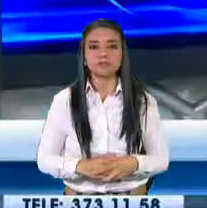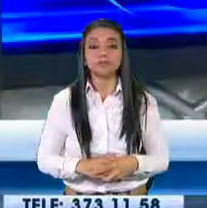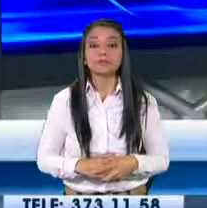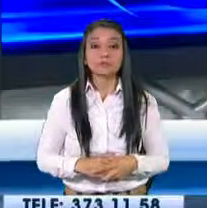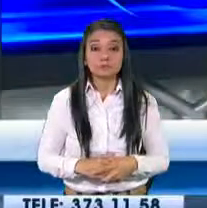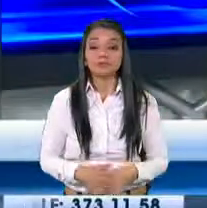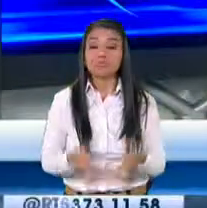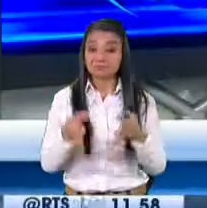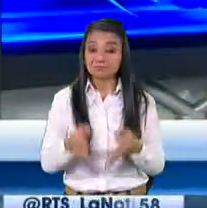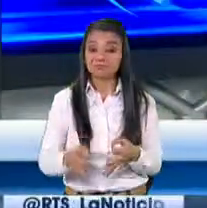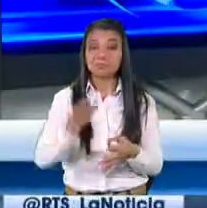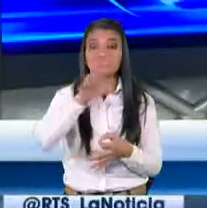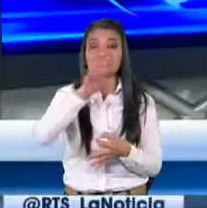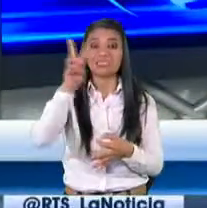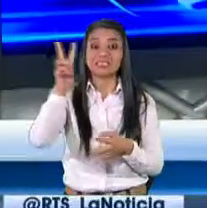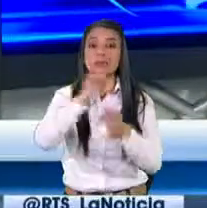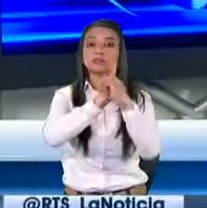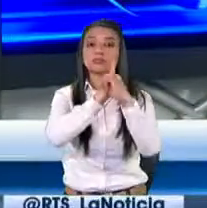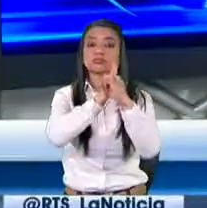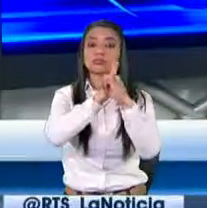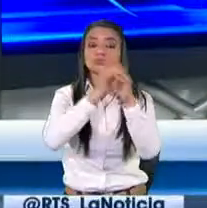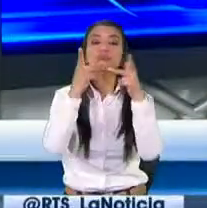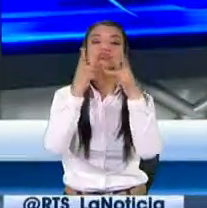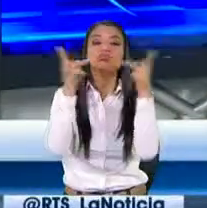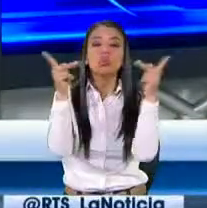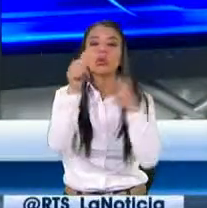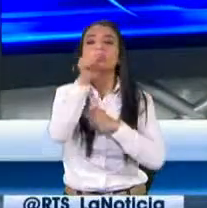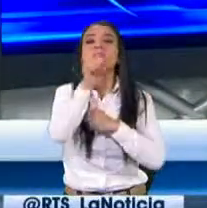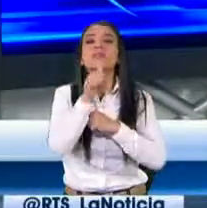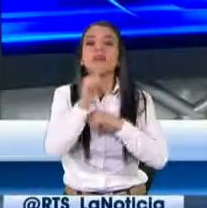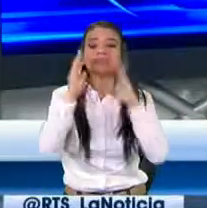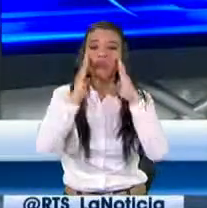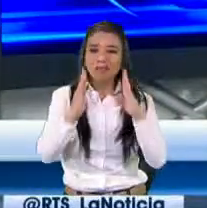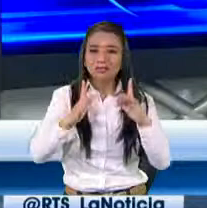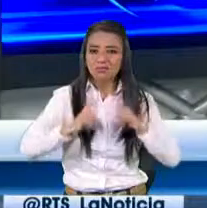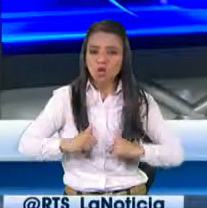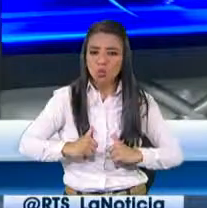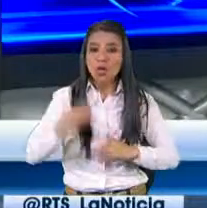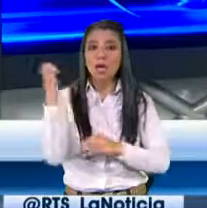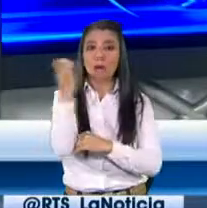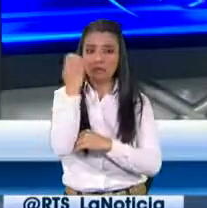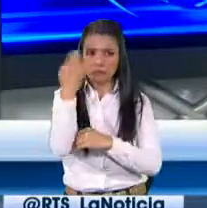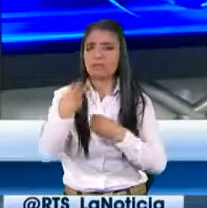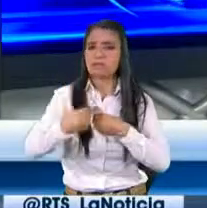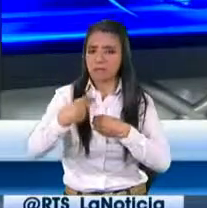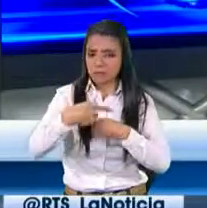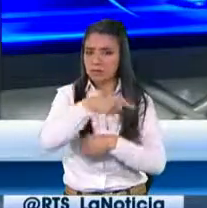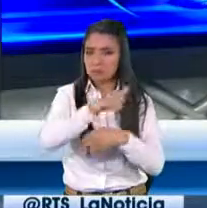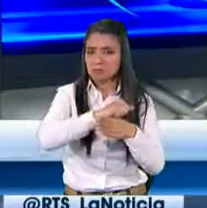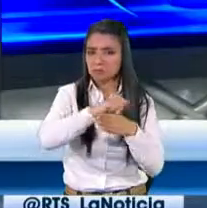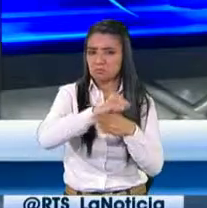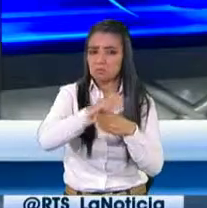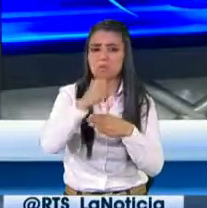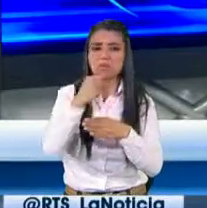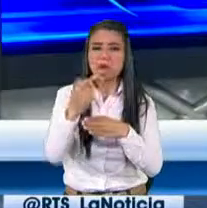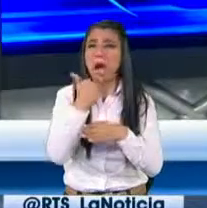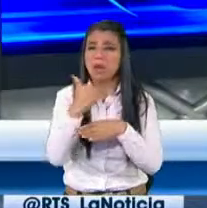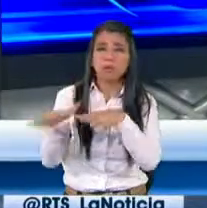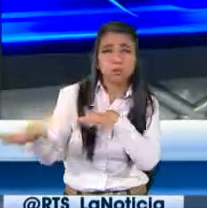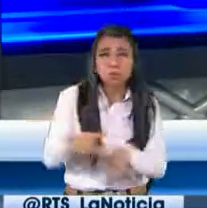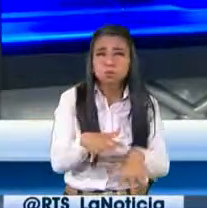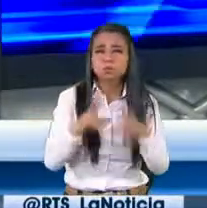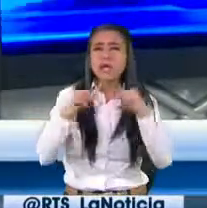Y precisamente 36 instituciones entre públicas y privadas de atención en salud y emergencias participaron del simulacro de prevención de desastres